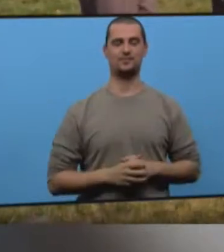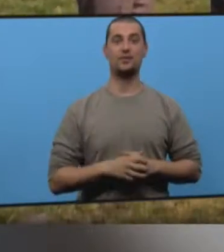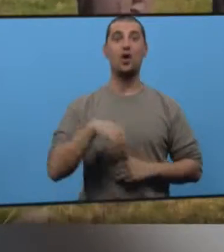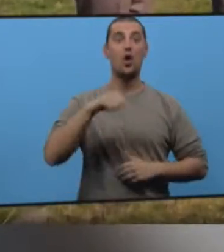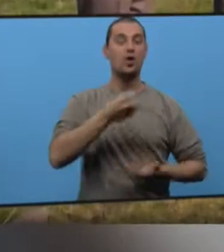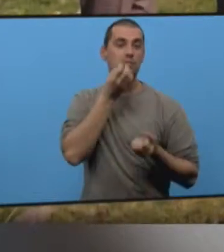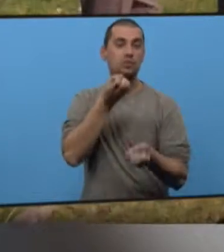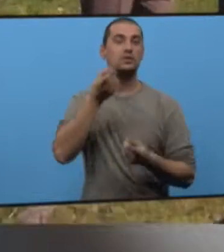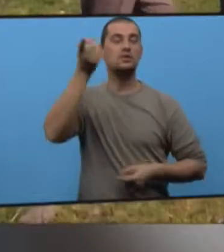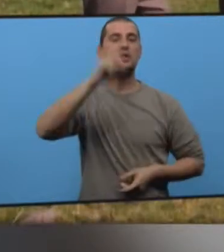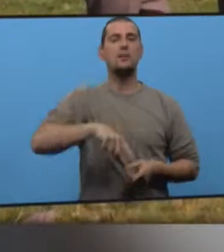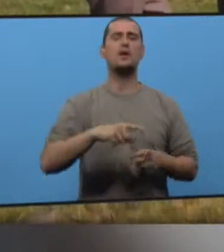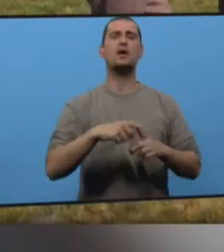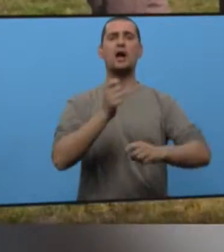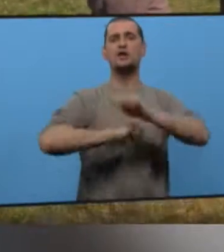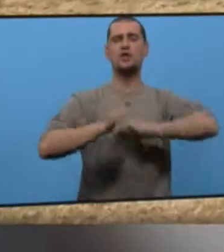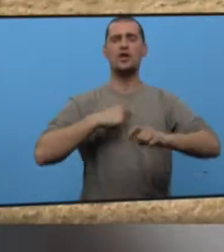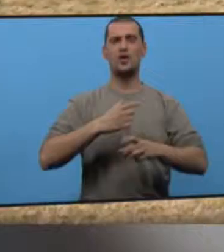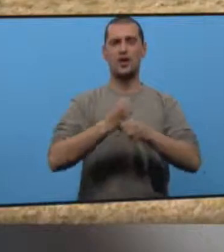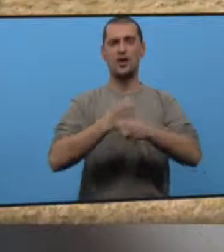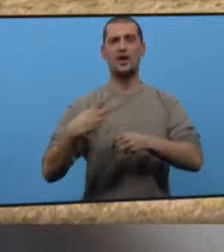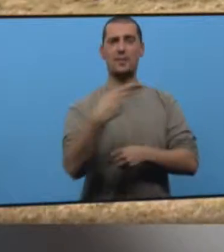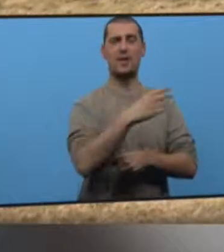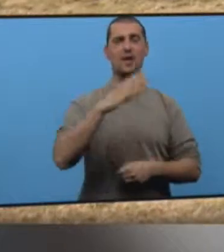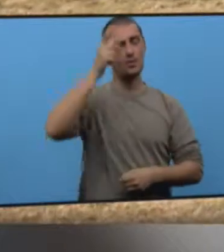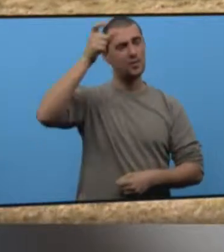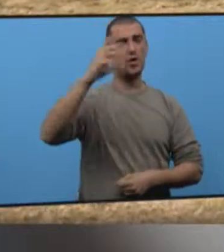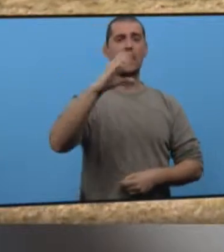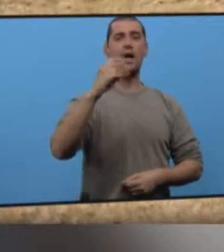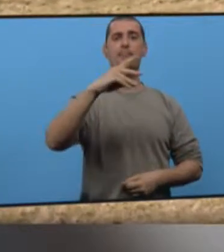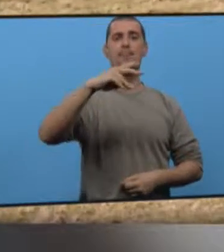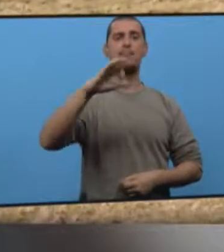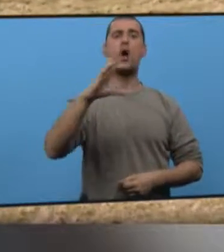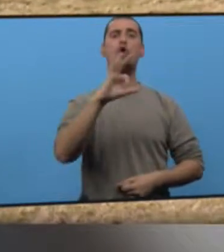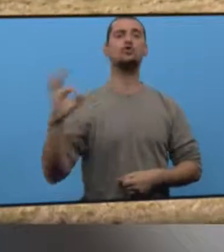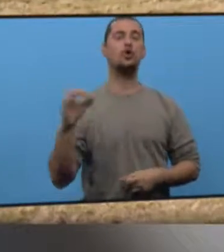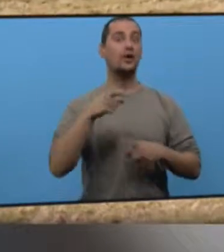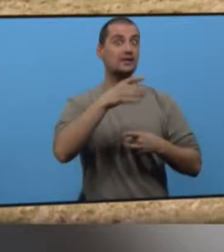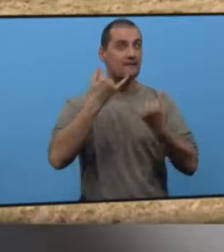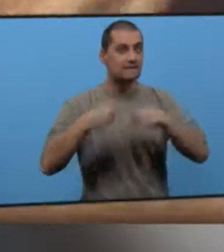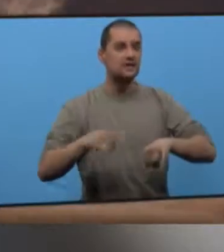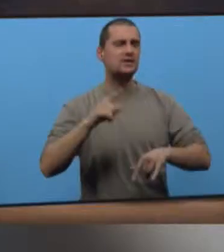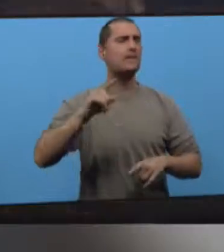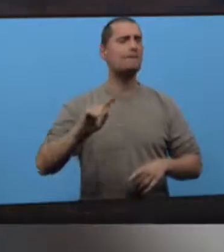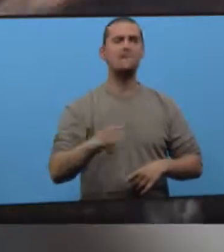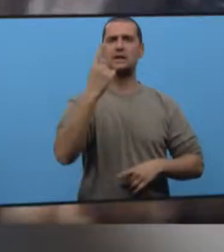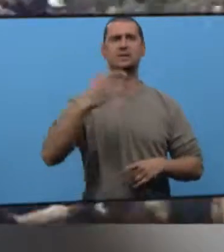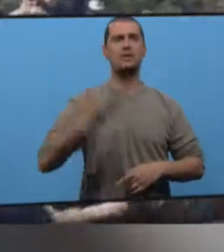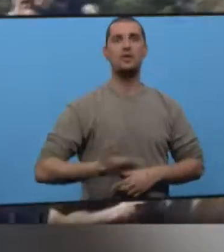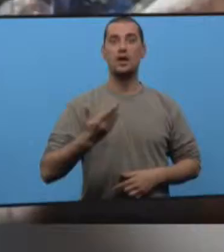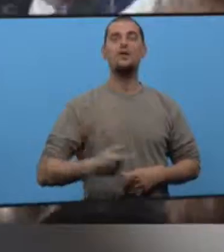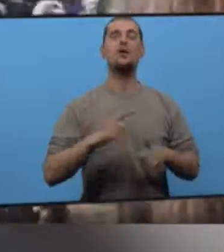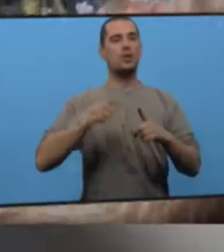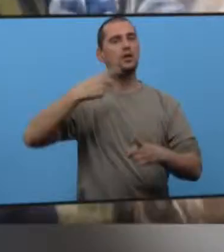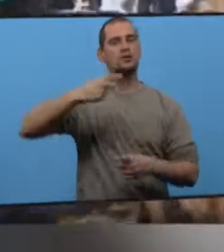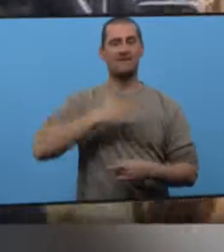Hoxe contaremos as actuacións da Asociación da Rapa de Candaoso e do Concello de Viveiro para que esta festa, unha das máis importantes de Galicia, sexa considerada